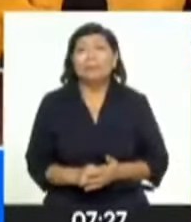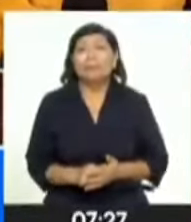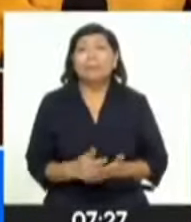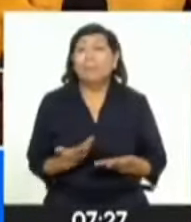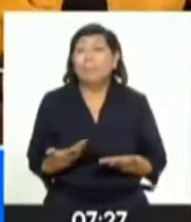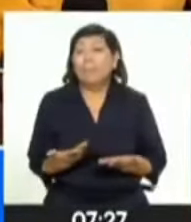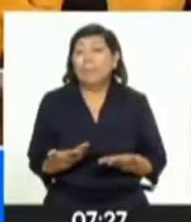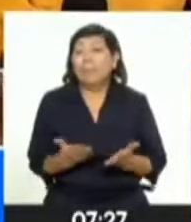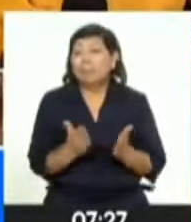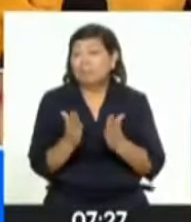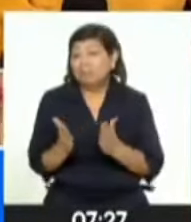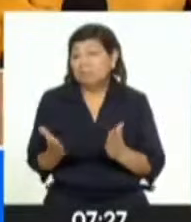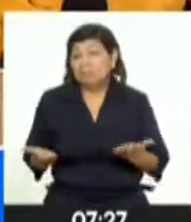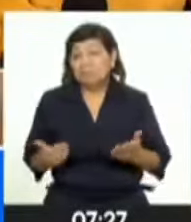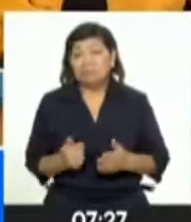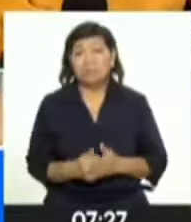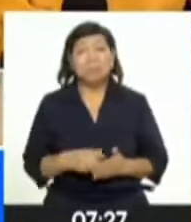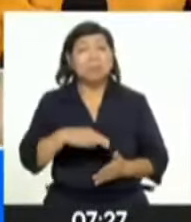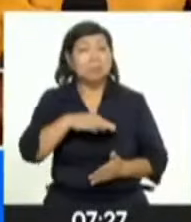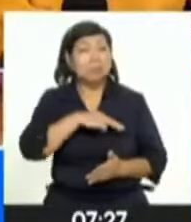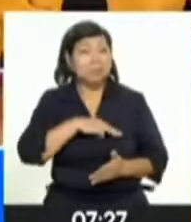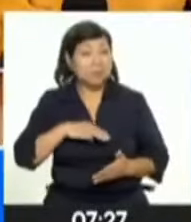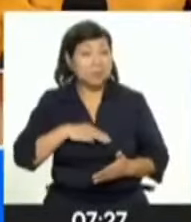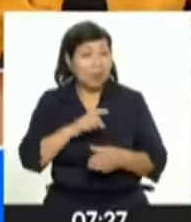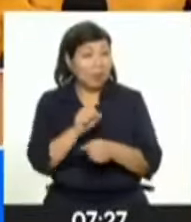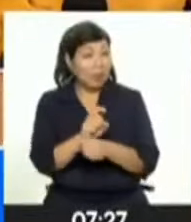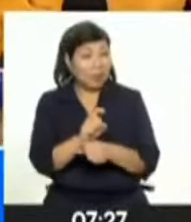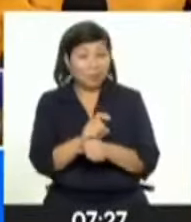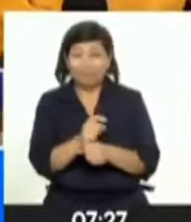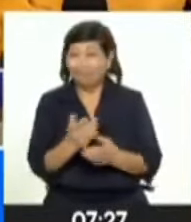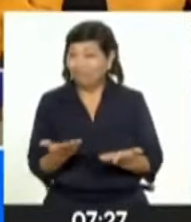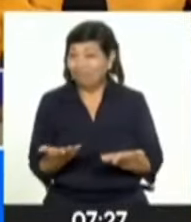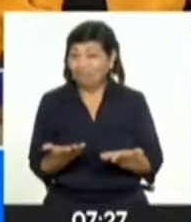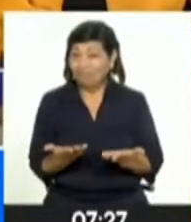Por nuestro lado, como ministerio en este momento, en verdad